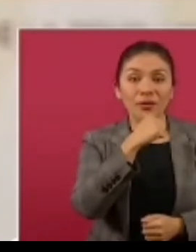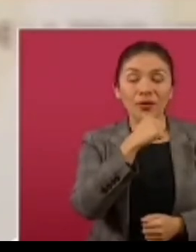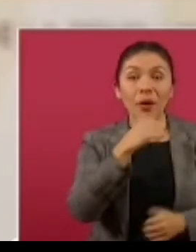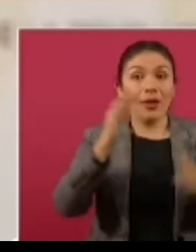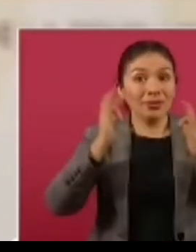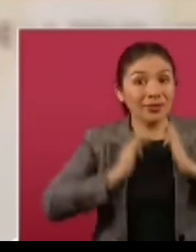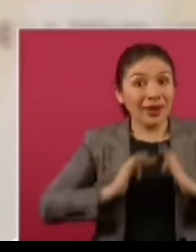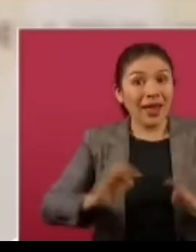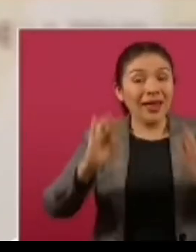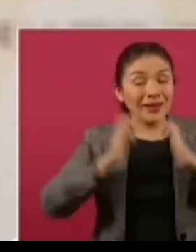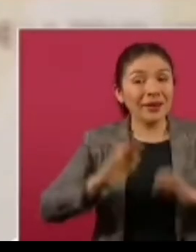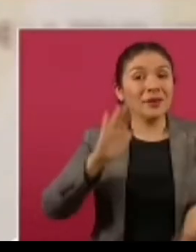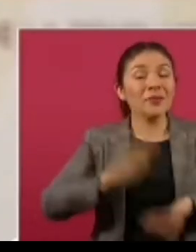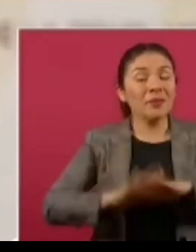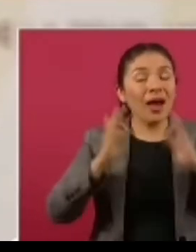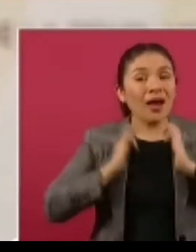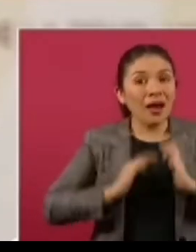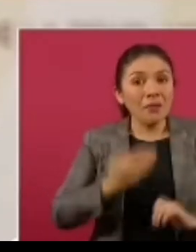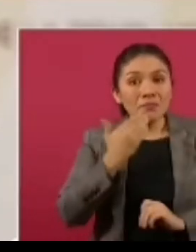Estar tranquilo, sereno,